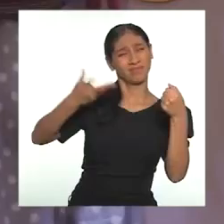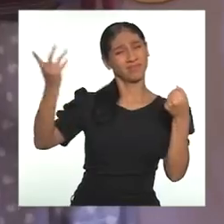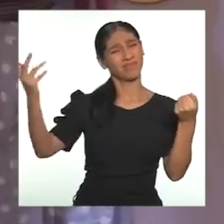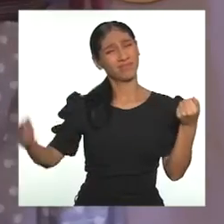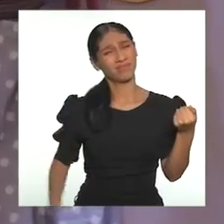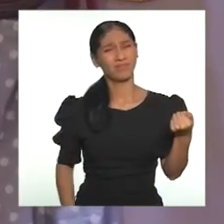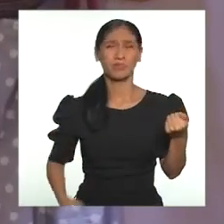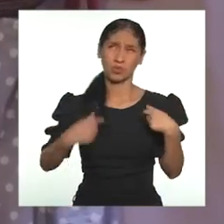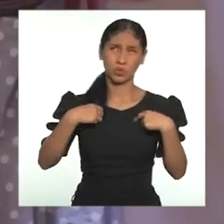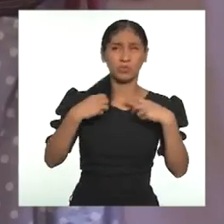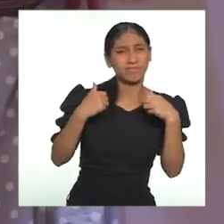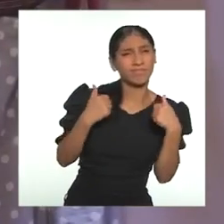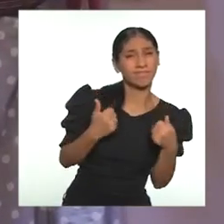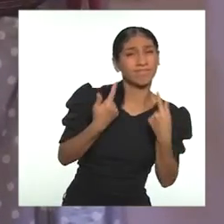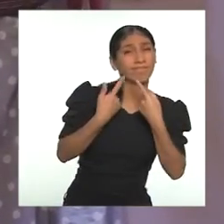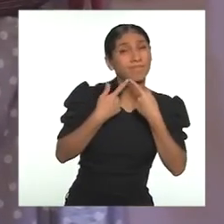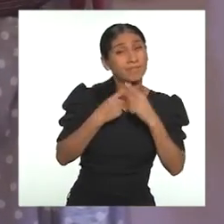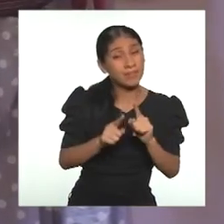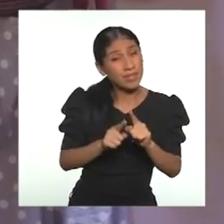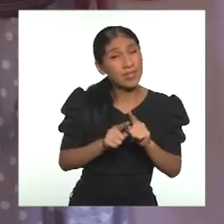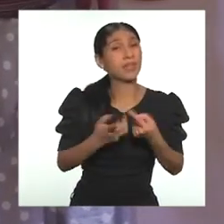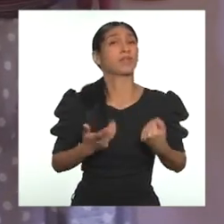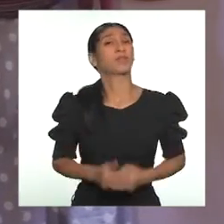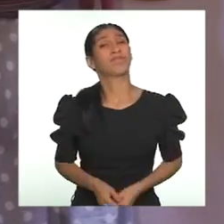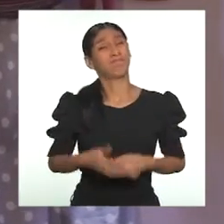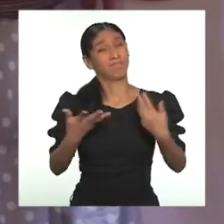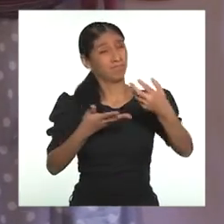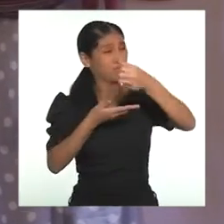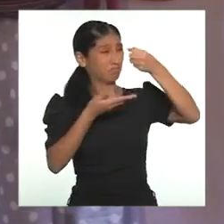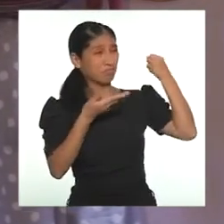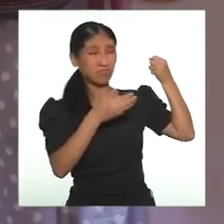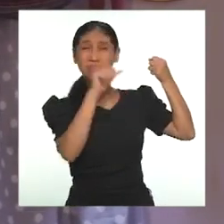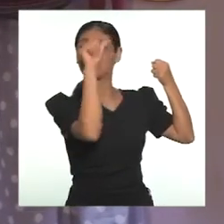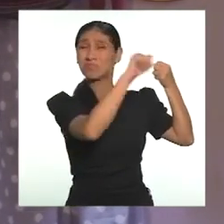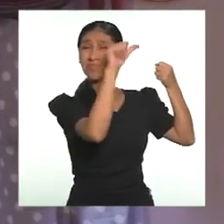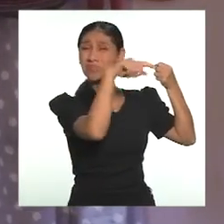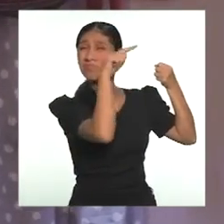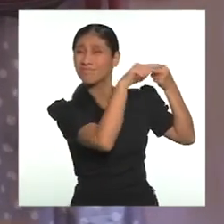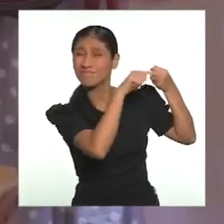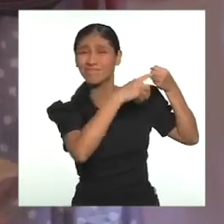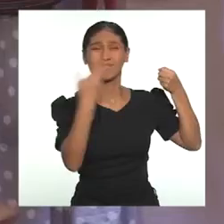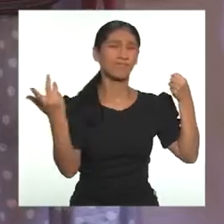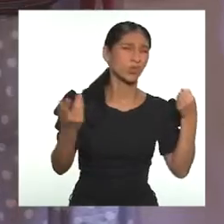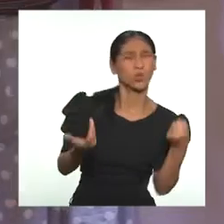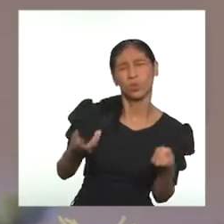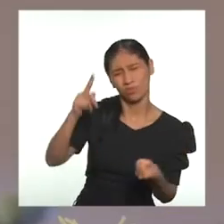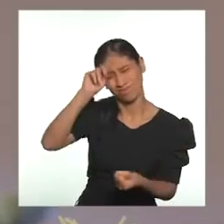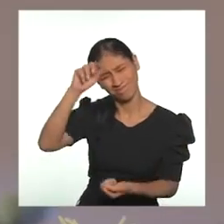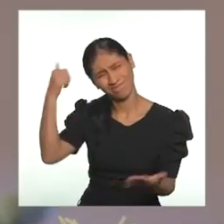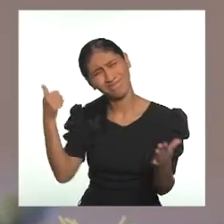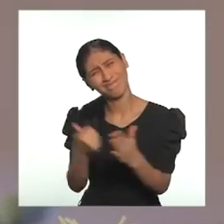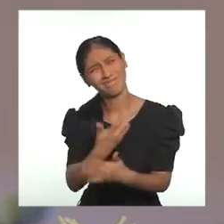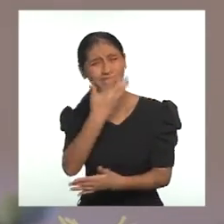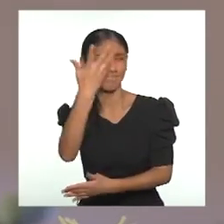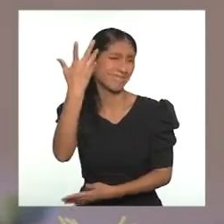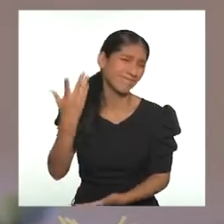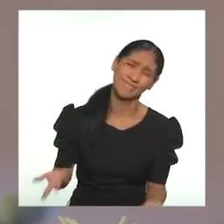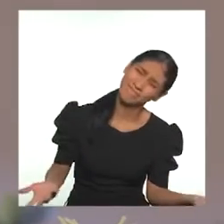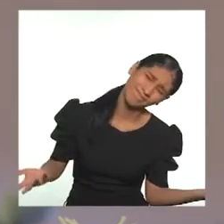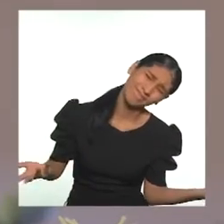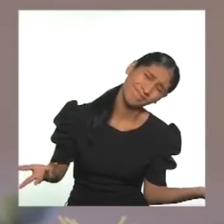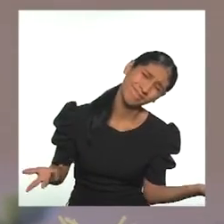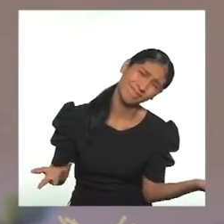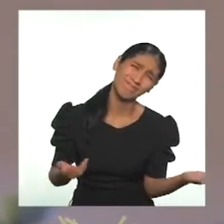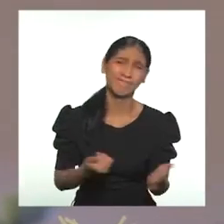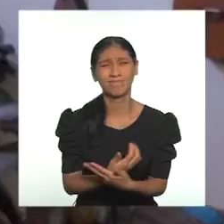Sí, Calcetín, estoy bien, pero la que no está bien es la refrigeradora. ¡Oh, no!